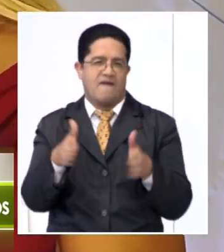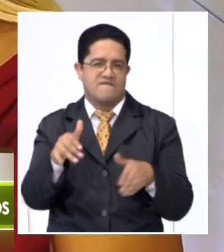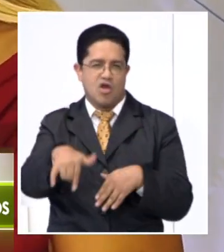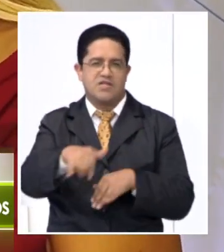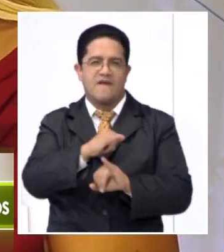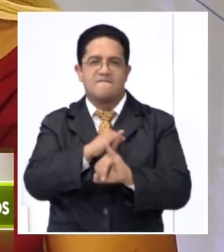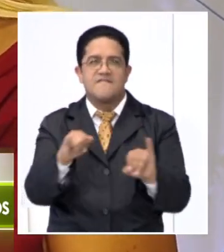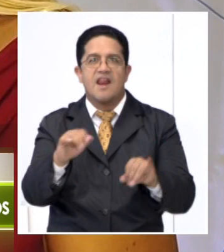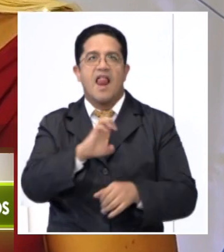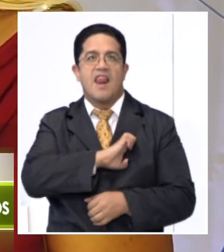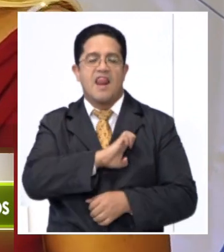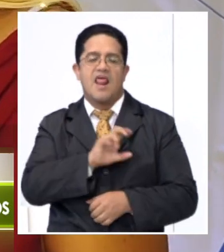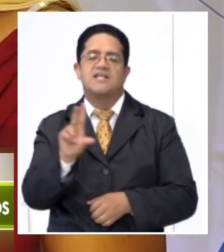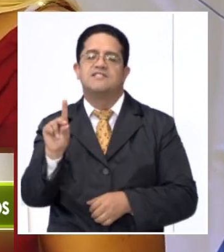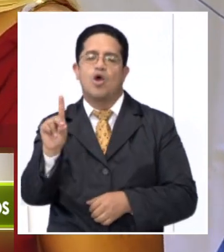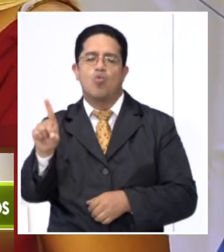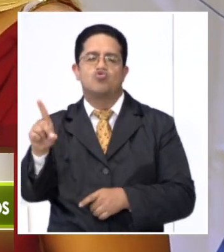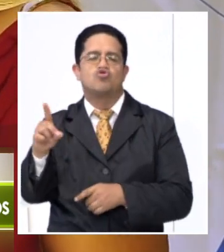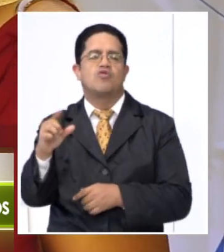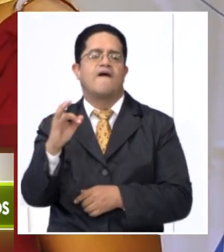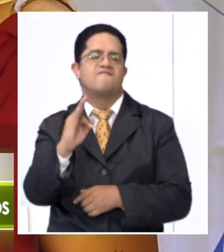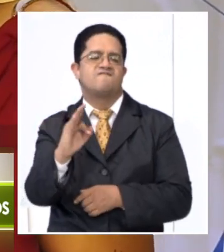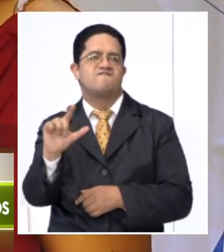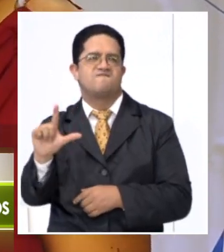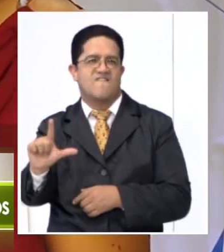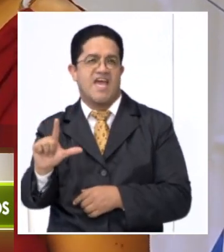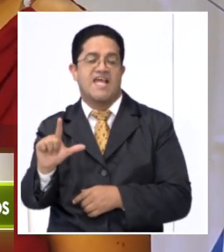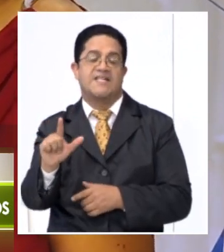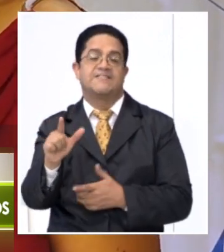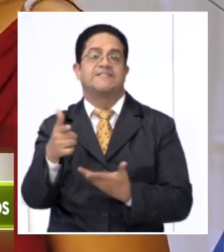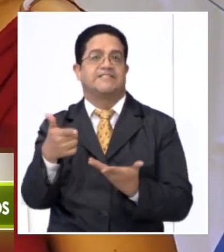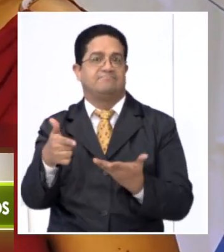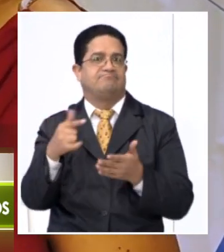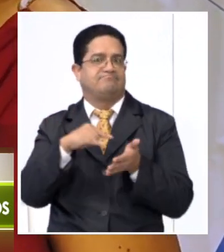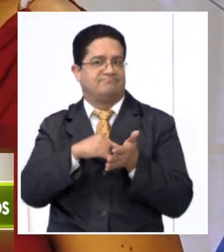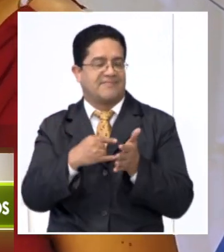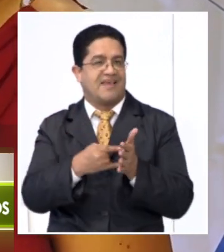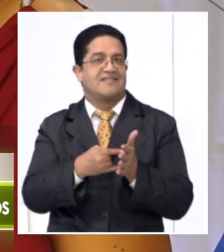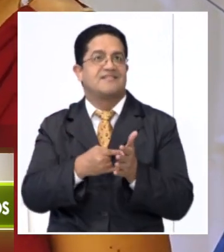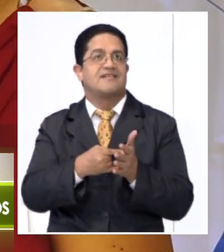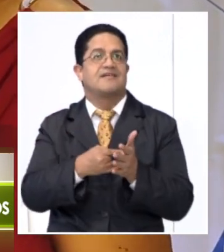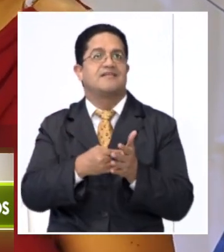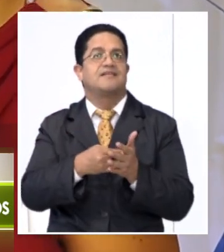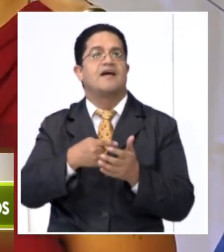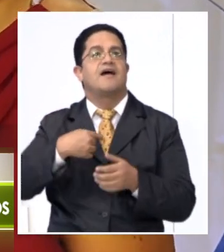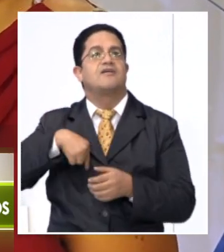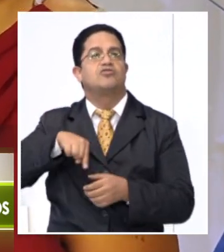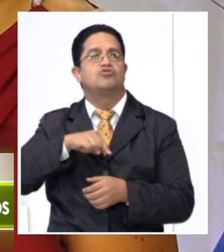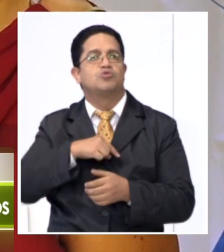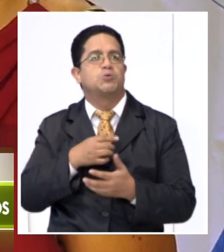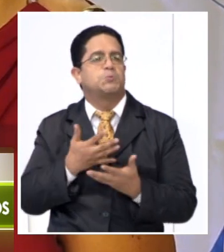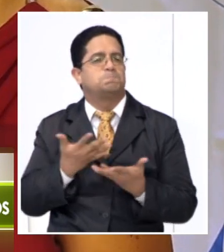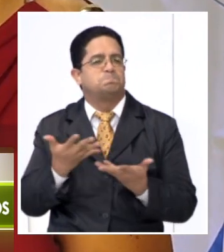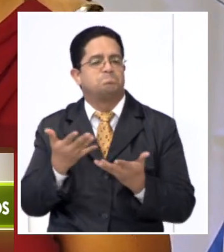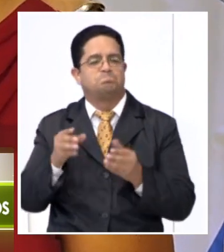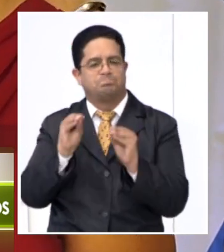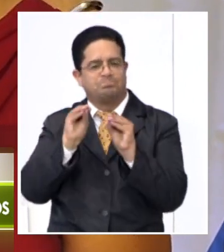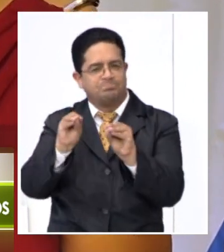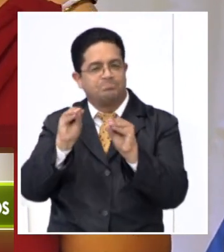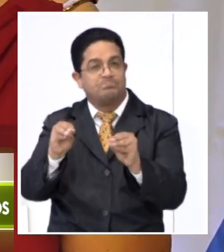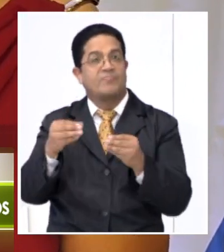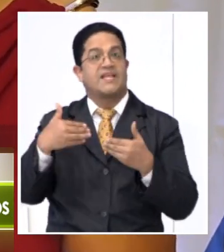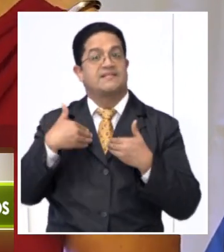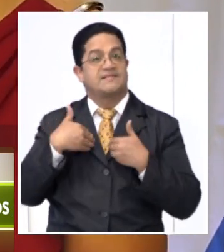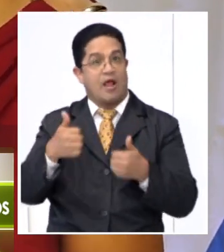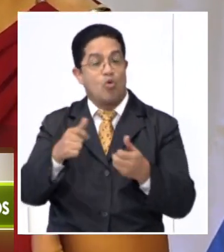una segunda sede en la Florida. Y definitivamente les brindamos lo que para nosotros son nuestros 3 pilares. Lo que es educación, salud